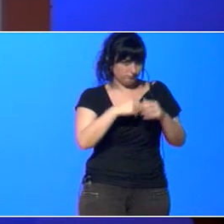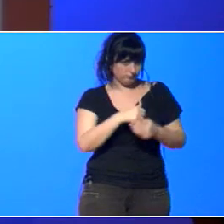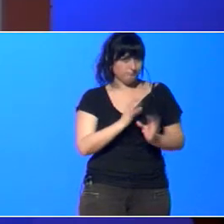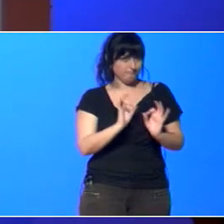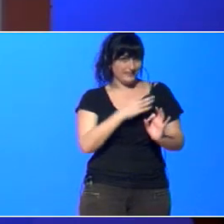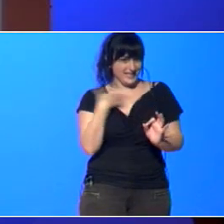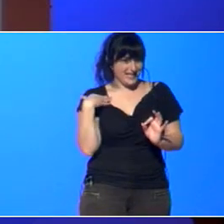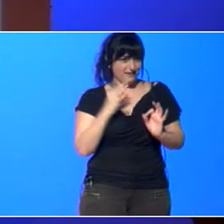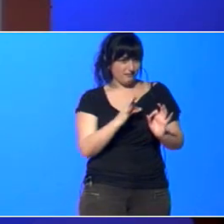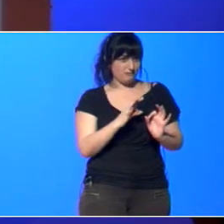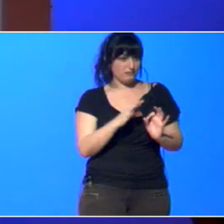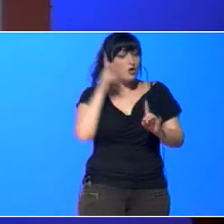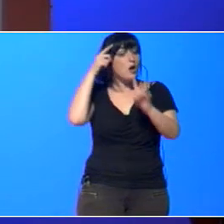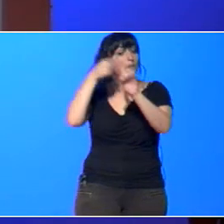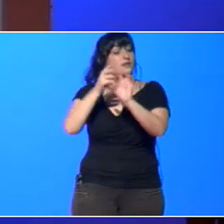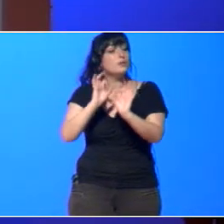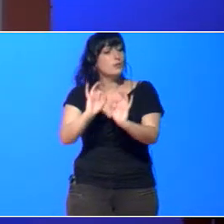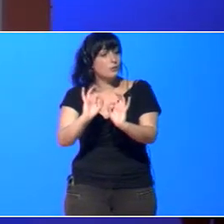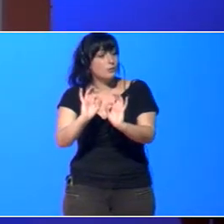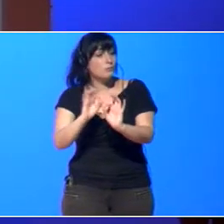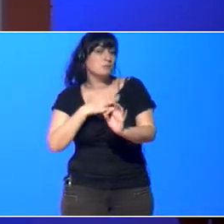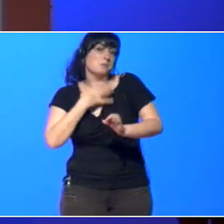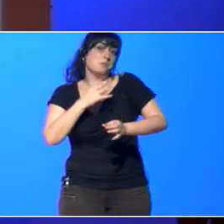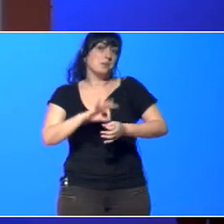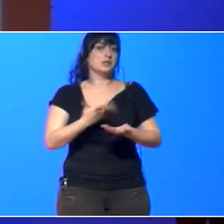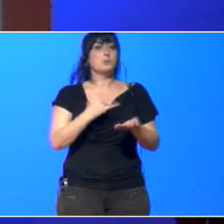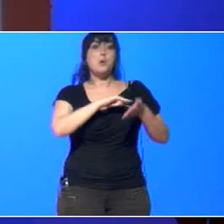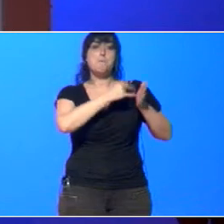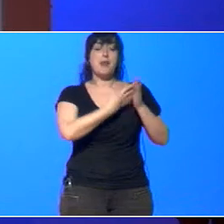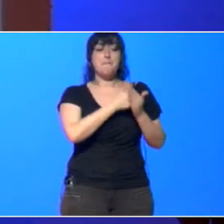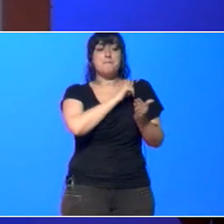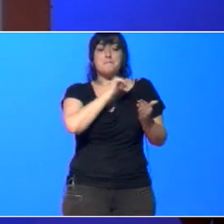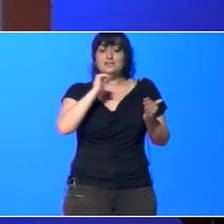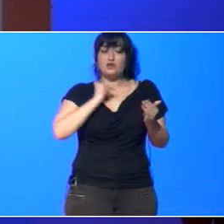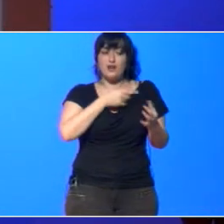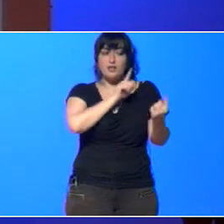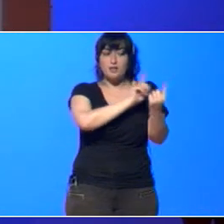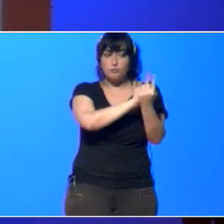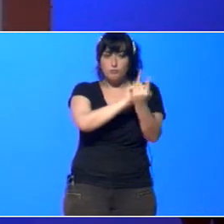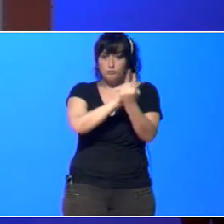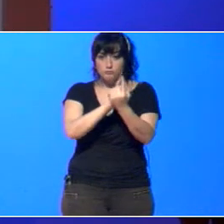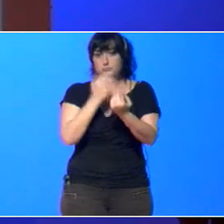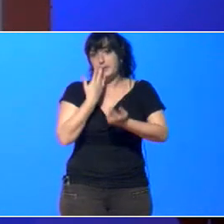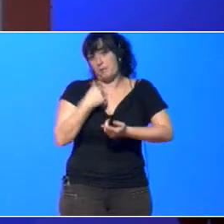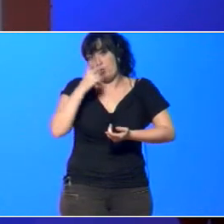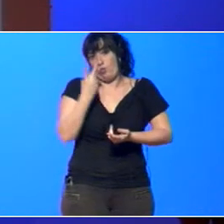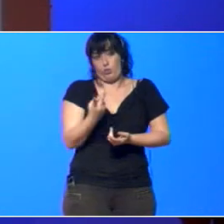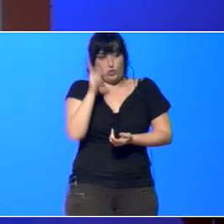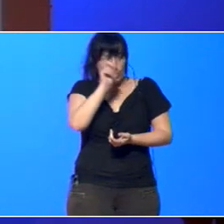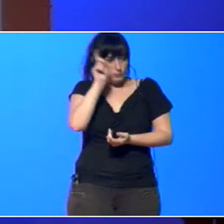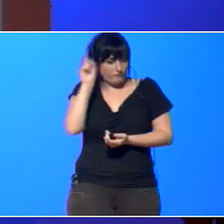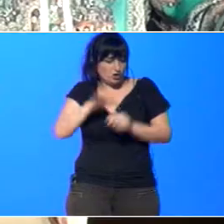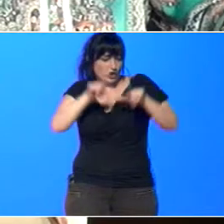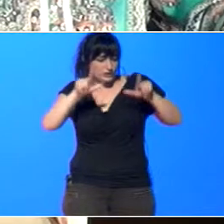para eso pueden hacerse planes personalizados, de muchas maneras. Dos profesores en el aula, hay mil